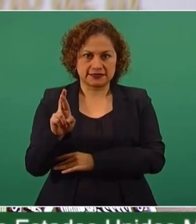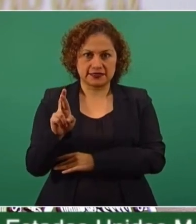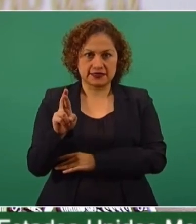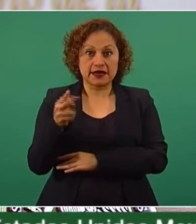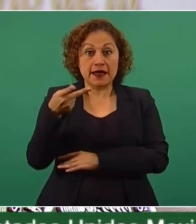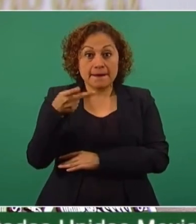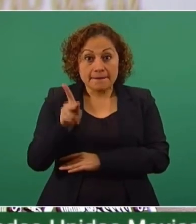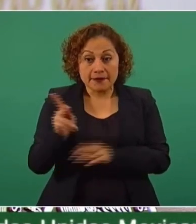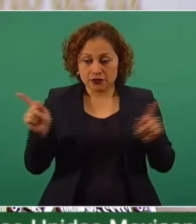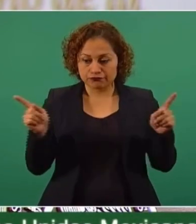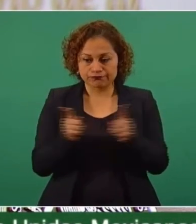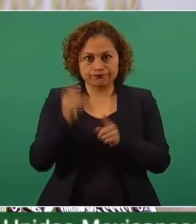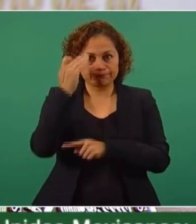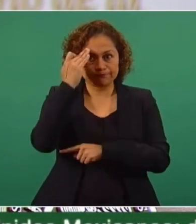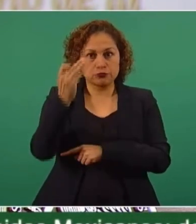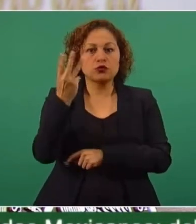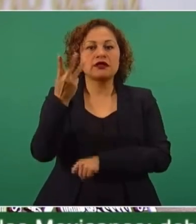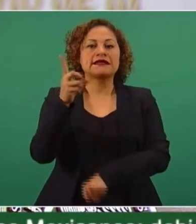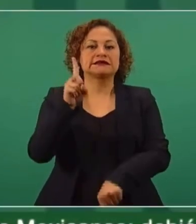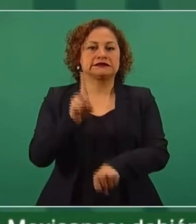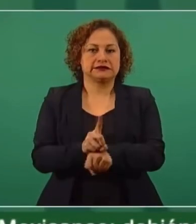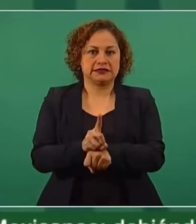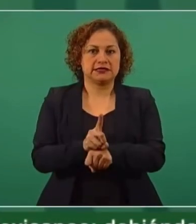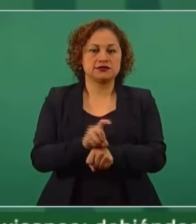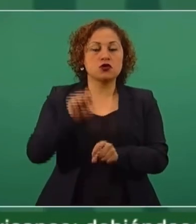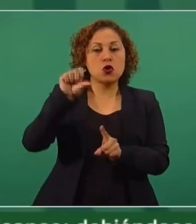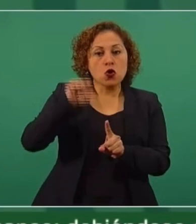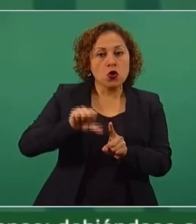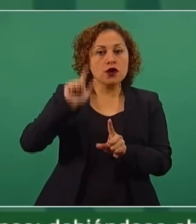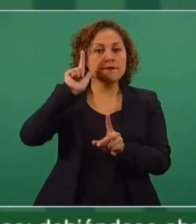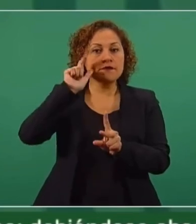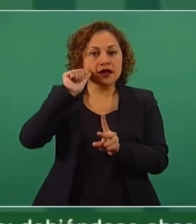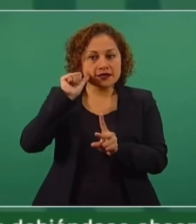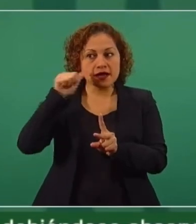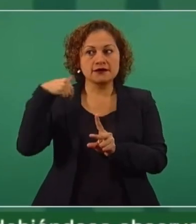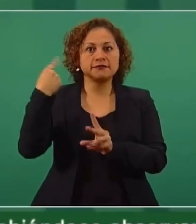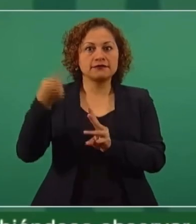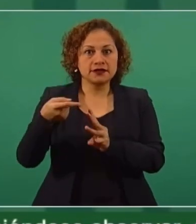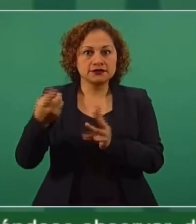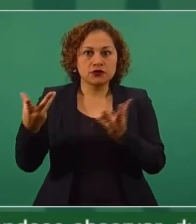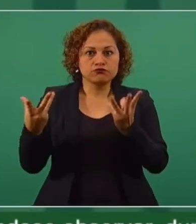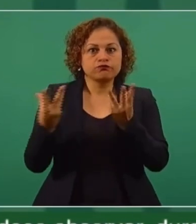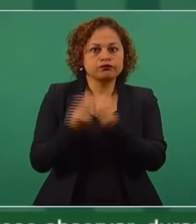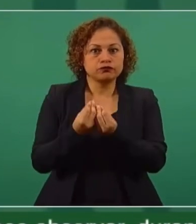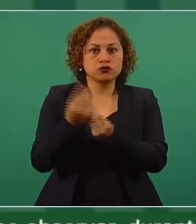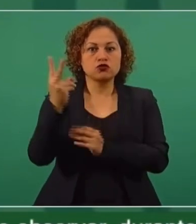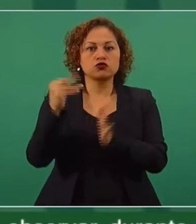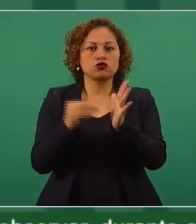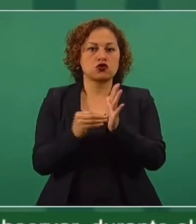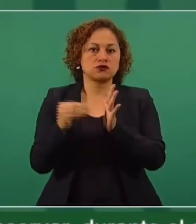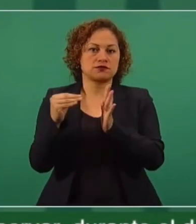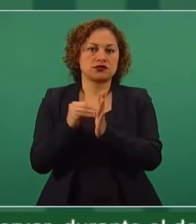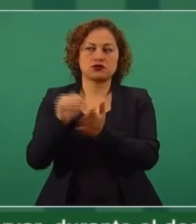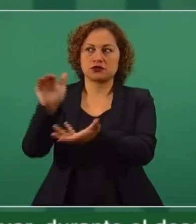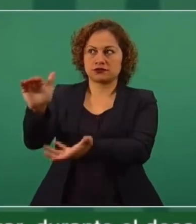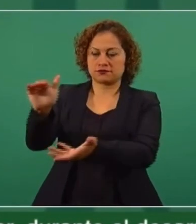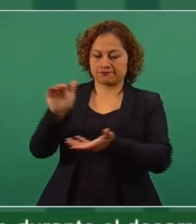Hoy, mañana y pasado, 2 millones de vacunas